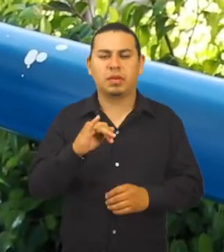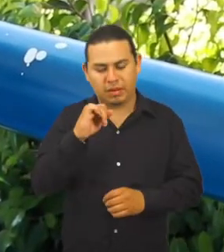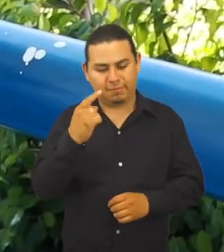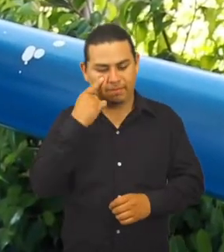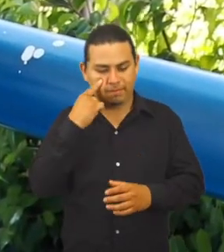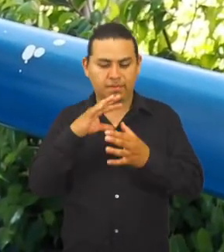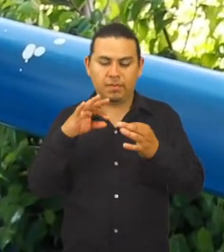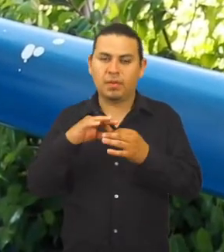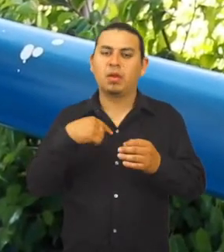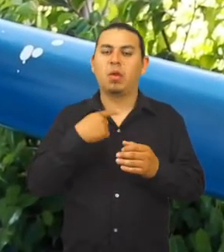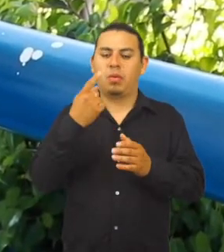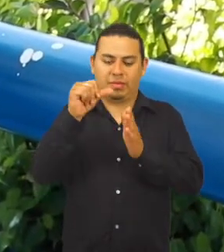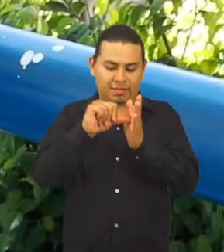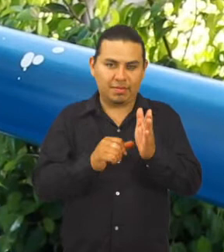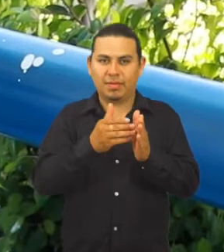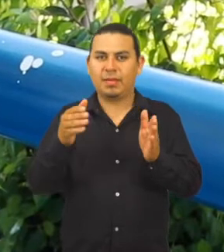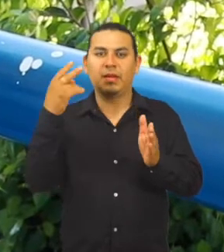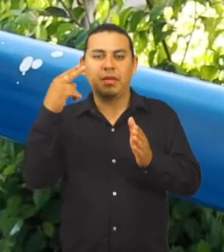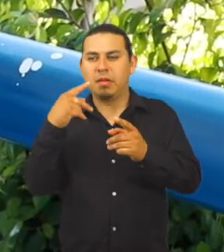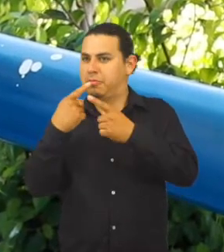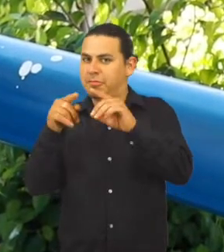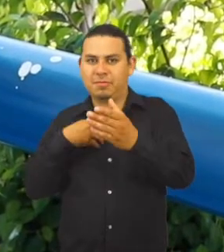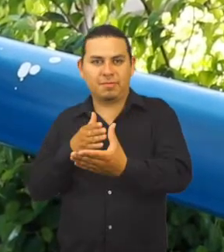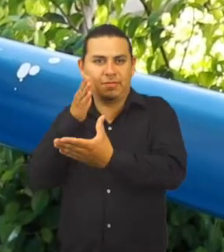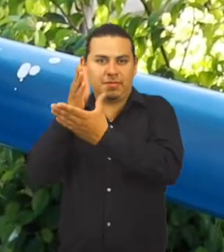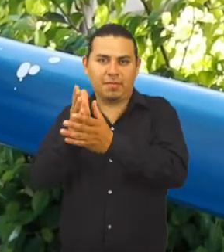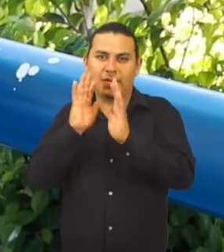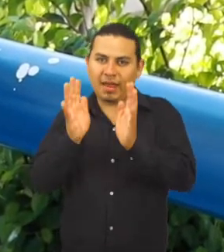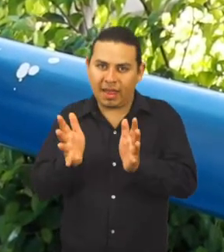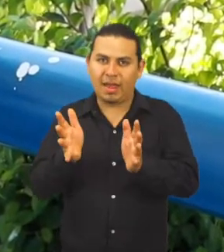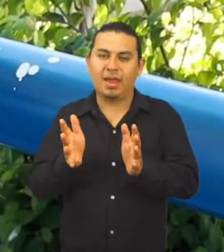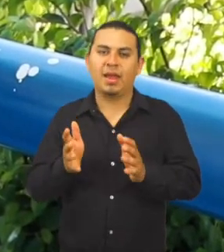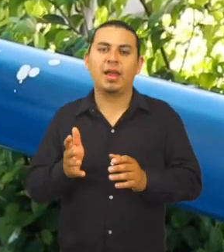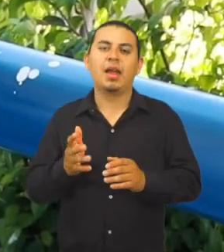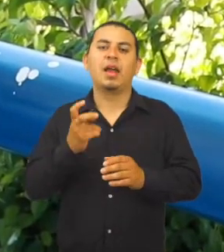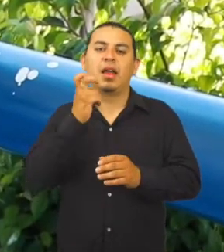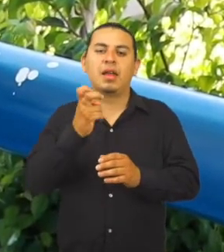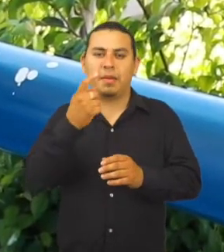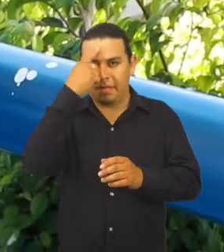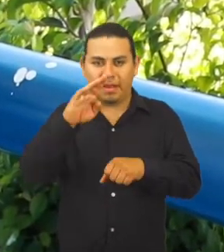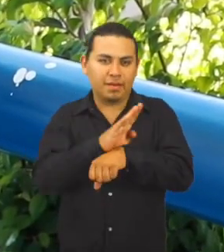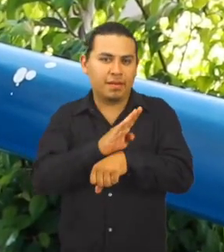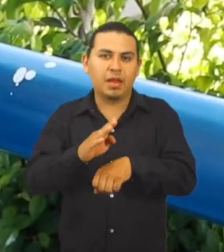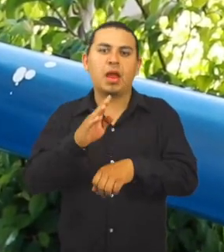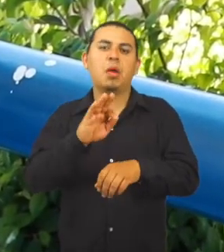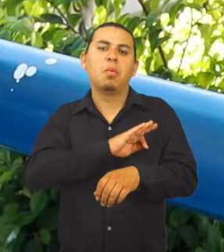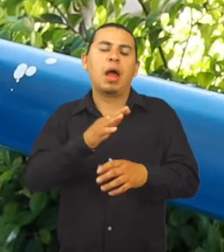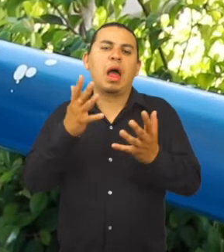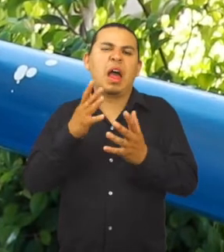bueno, mi estancia de movilidad la realicé en la Universidad Autónoma de Aguascalientes el semestre agosto-diciembre del 2017. Okay, ¿y